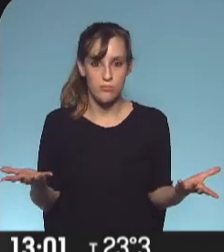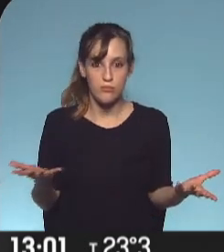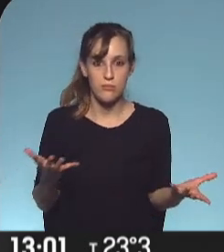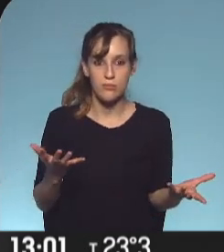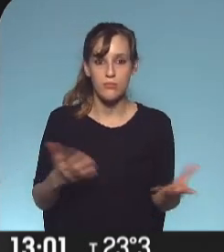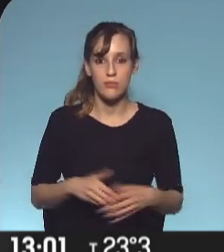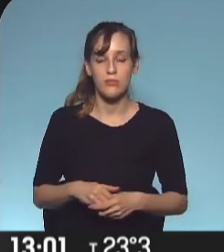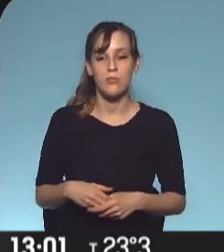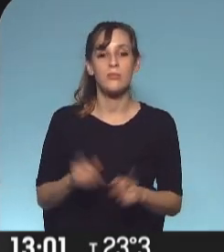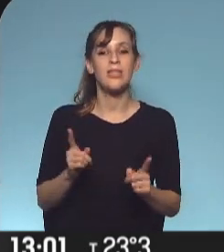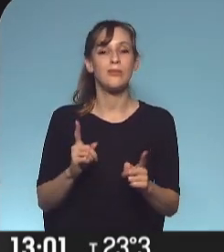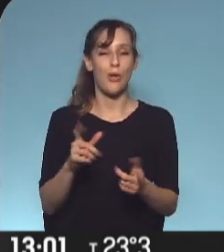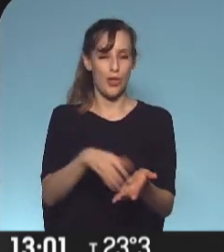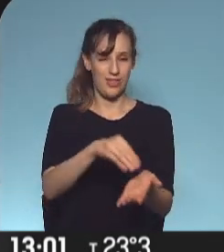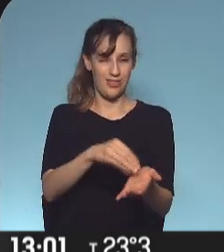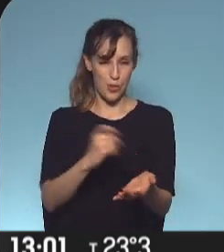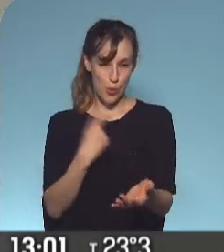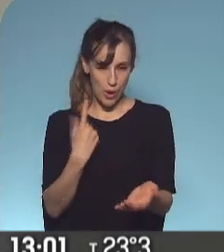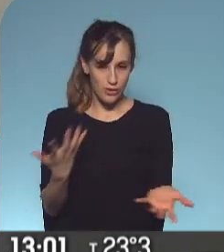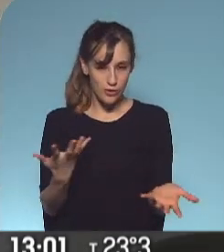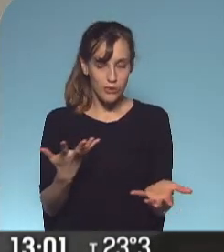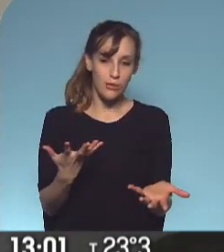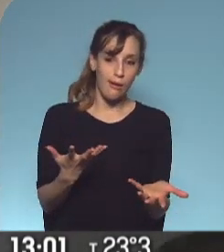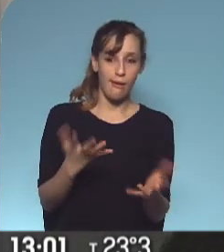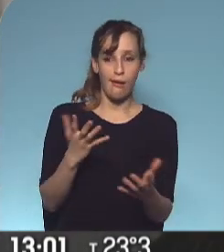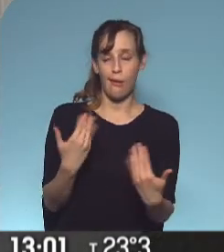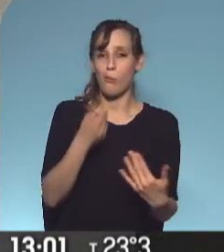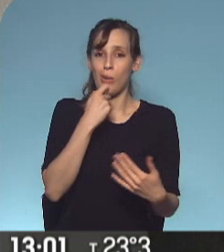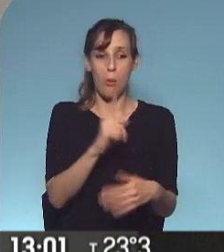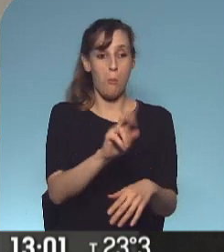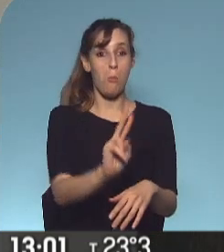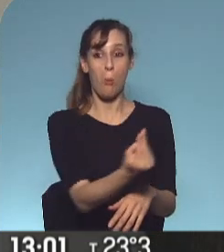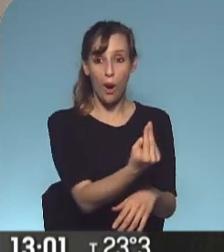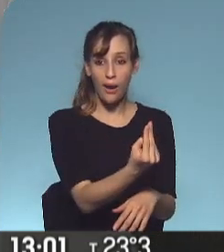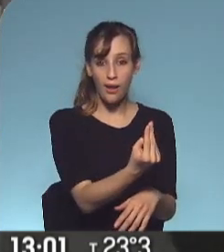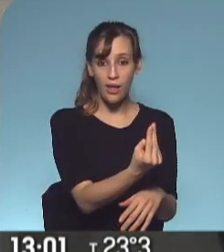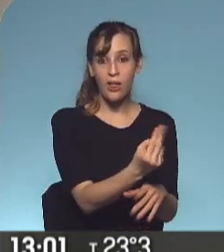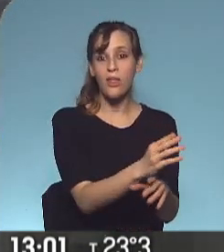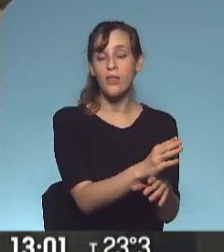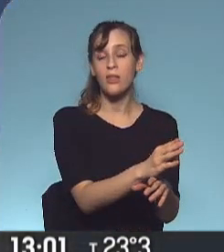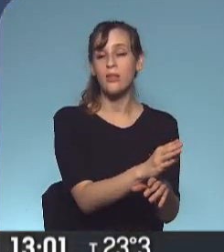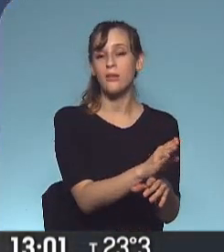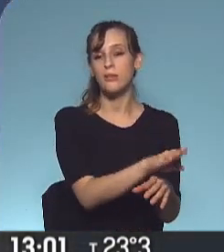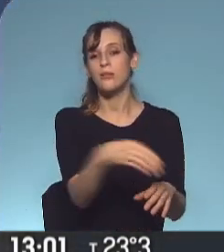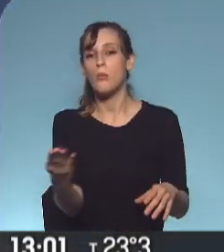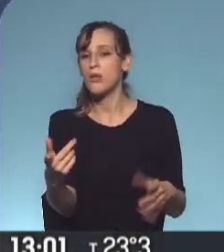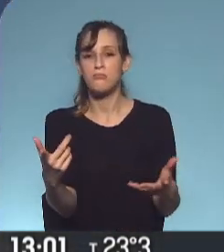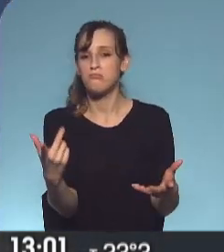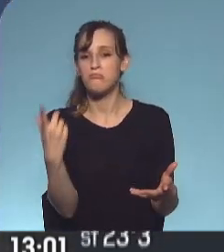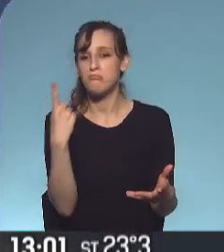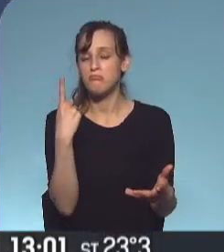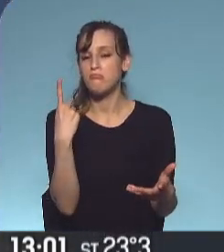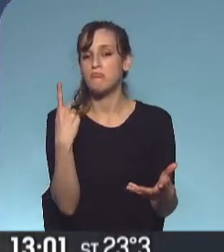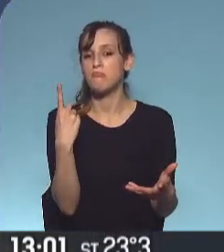a los testaferros pueden morir y no reconocerle nada nada quien sea pariente en testaferro o pueden